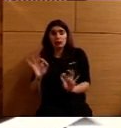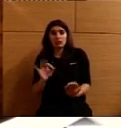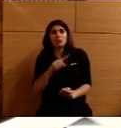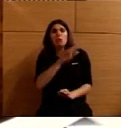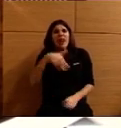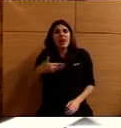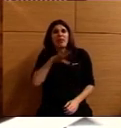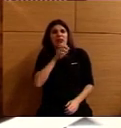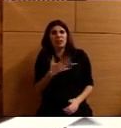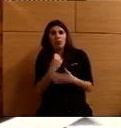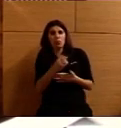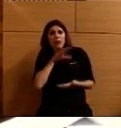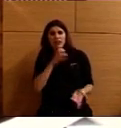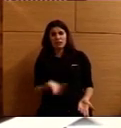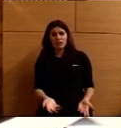lado de quienes están ustedes?